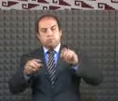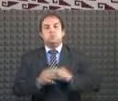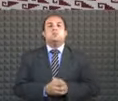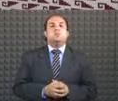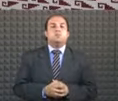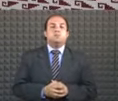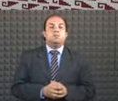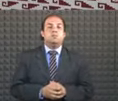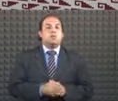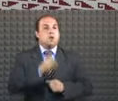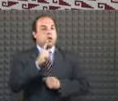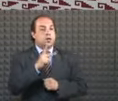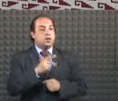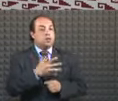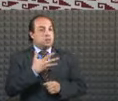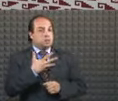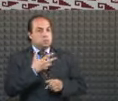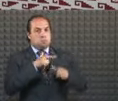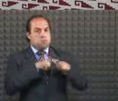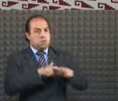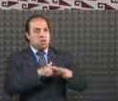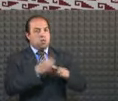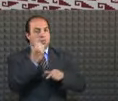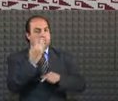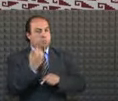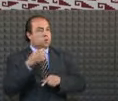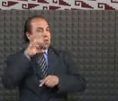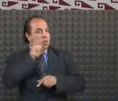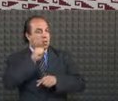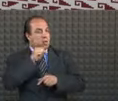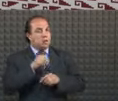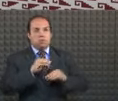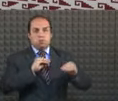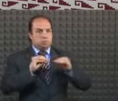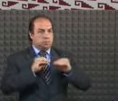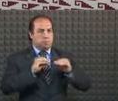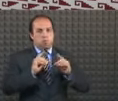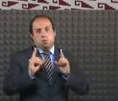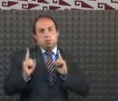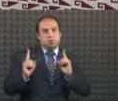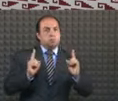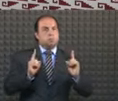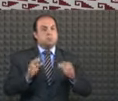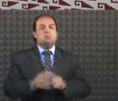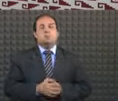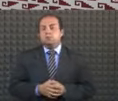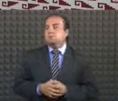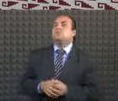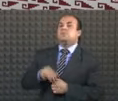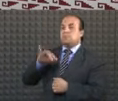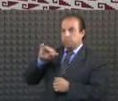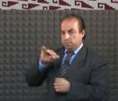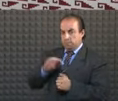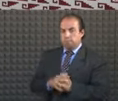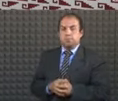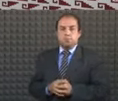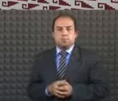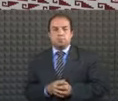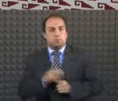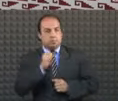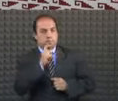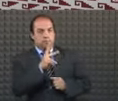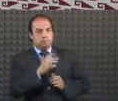Ok, o sea, nos mantenemos semáforo naranja sin movimiento para un lado o para otro. Sí. Ok.